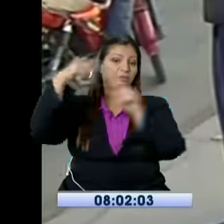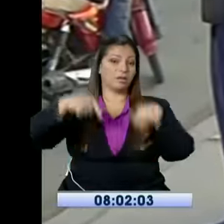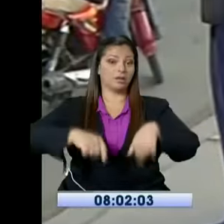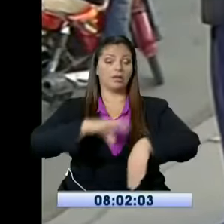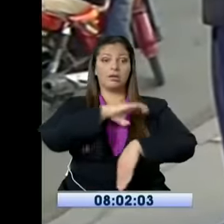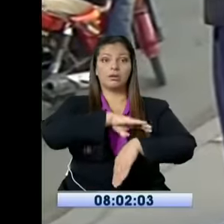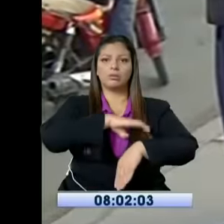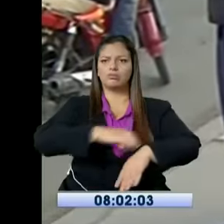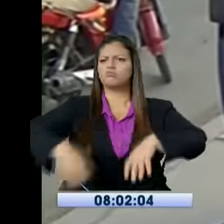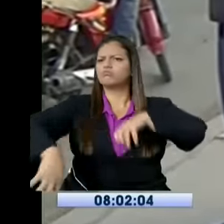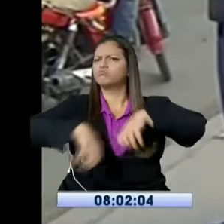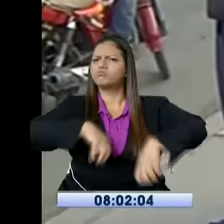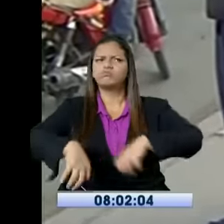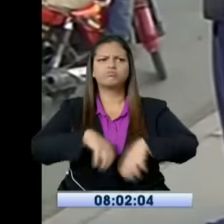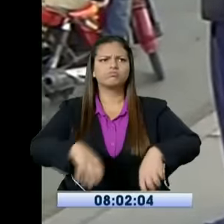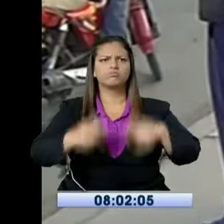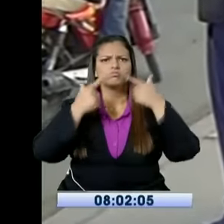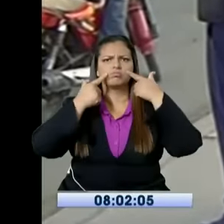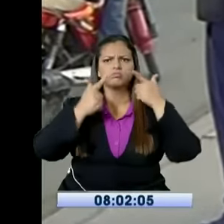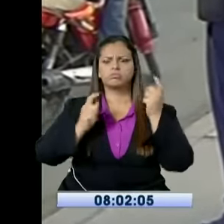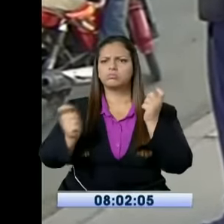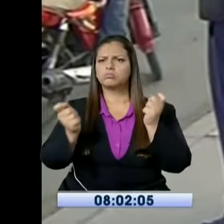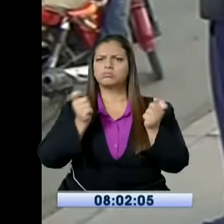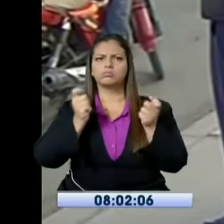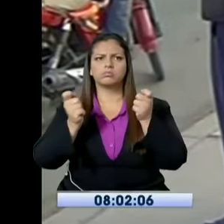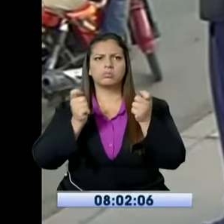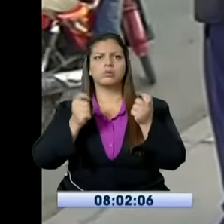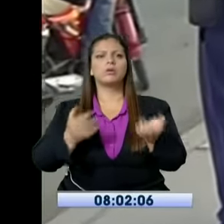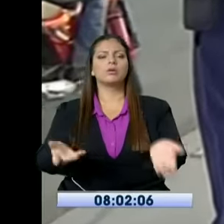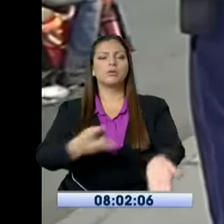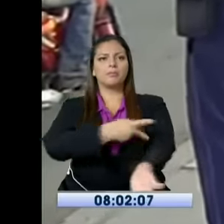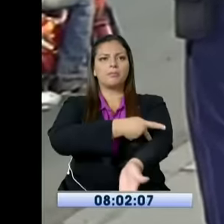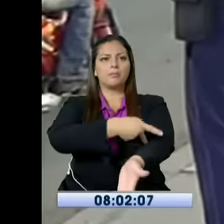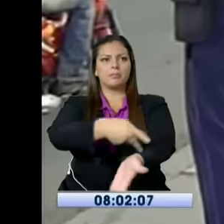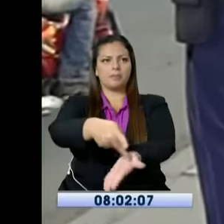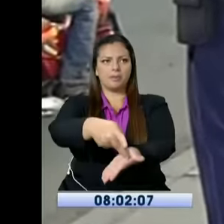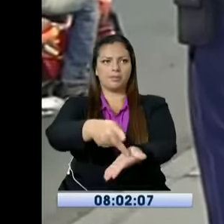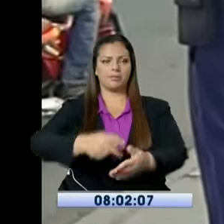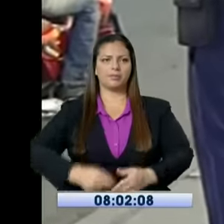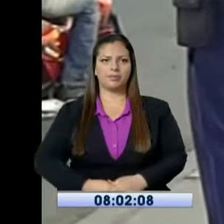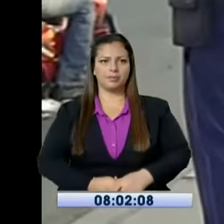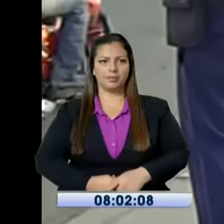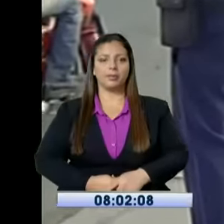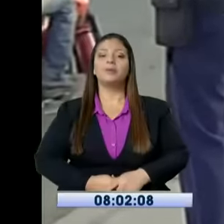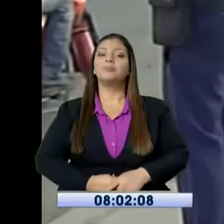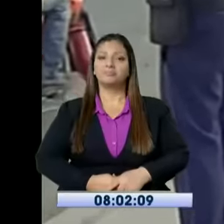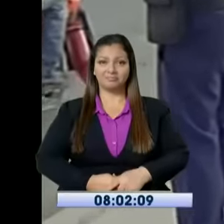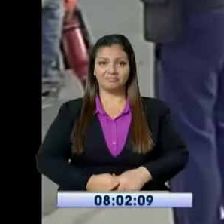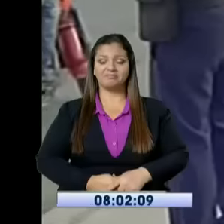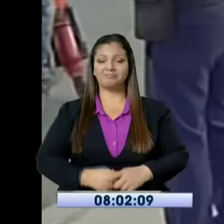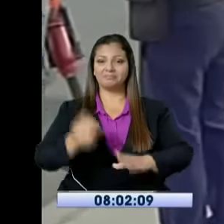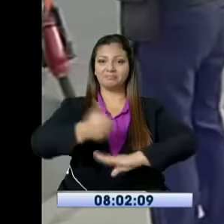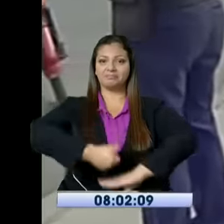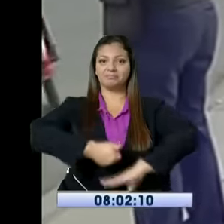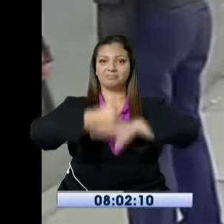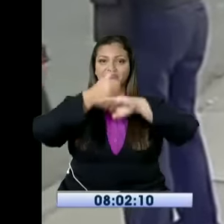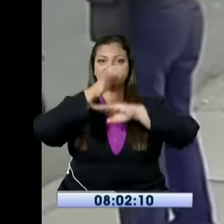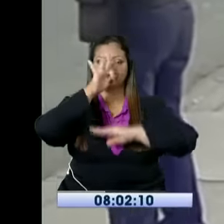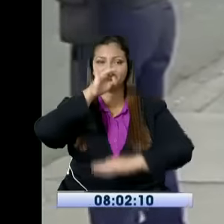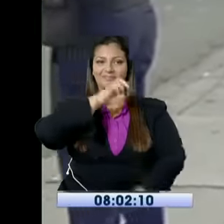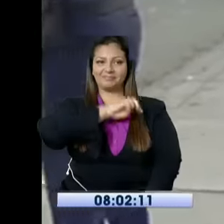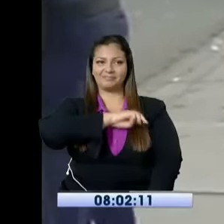operativo de control que mantiene la Policía Nacional en este tramo de la vía perimetral y que cuenta con el apoyo también de la Comisión de Tránsito del